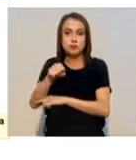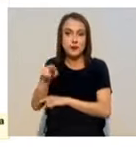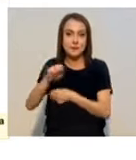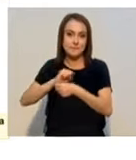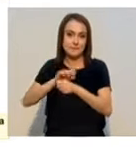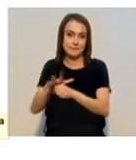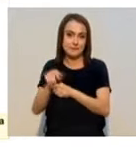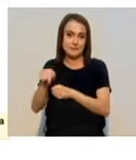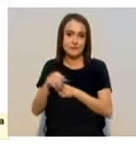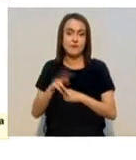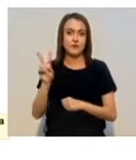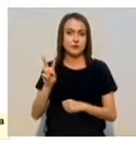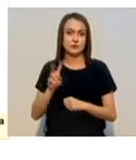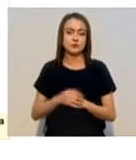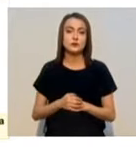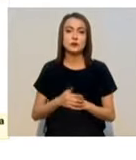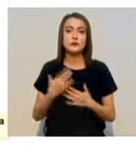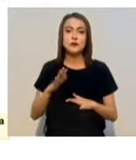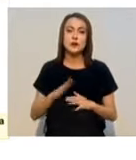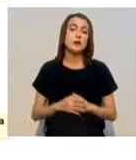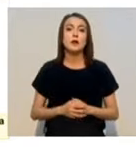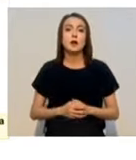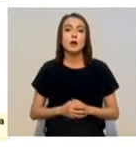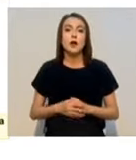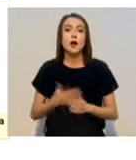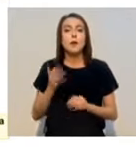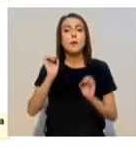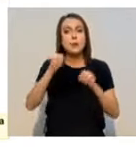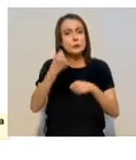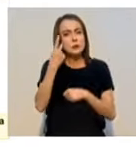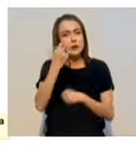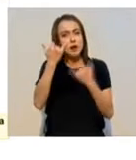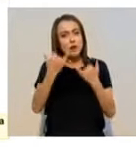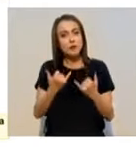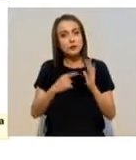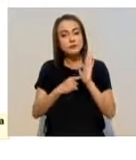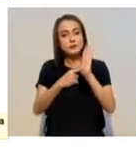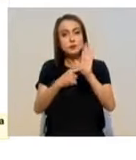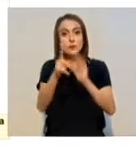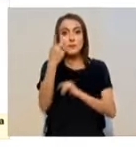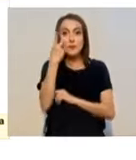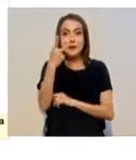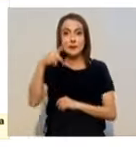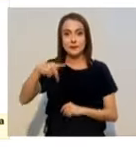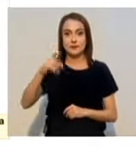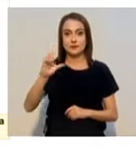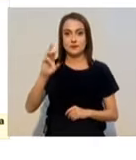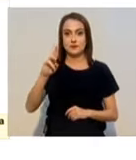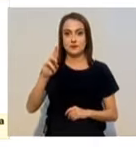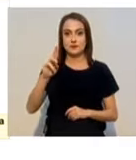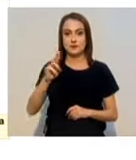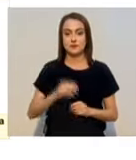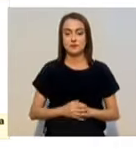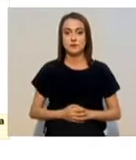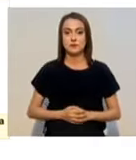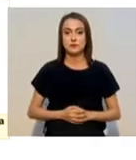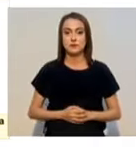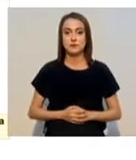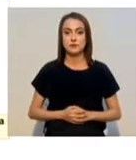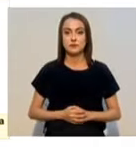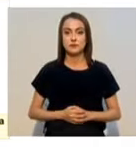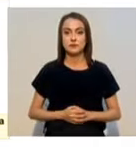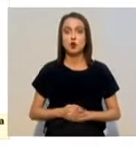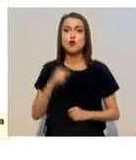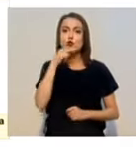En cuestión de tiempos, más o menos podemos ver acá, ustedes ven que la PCR, que es la que